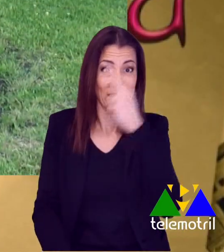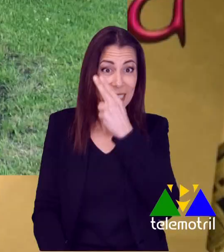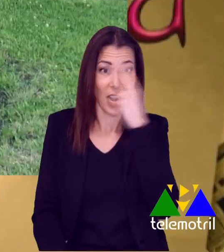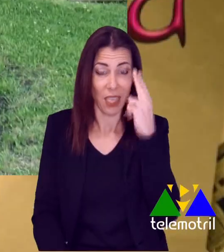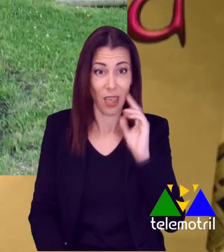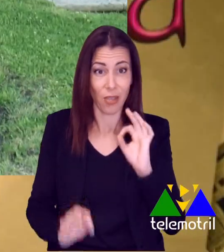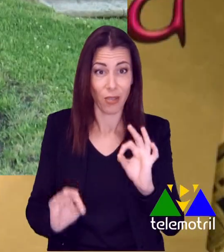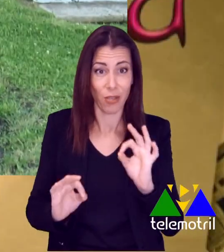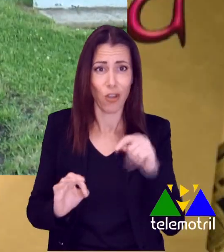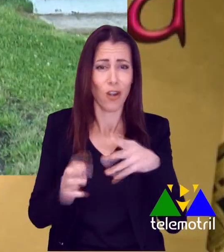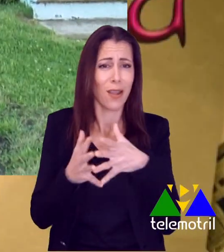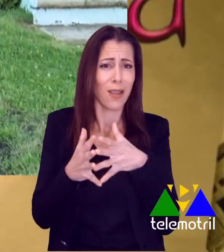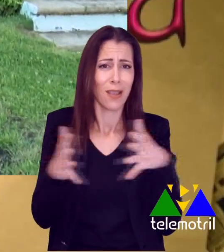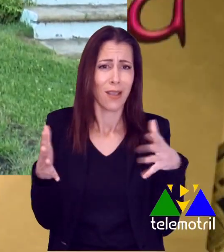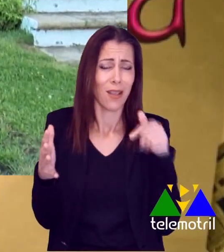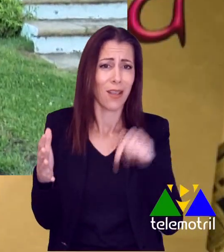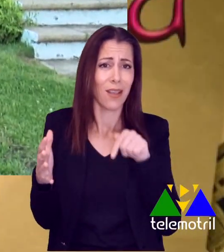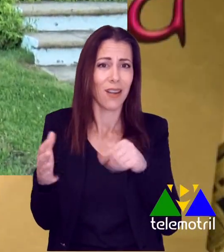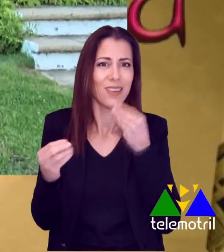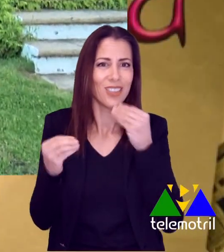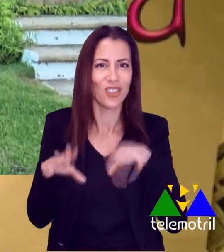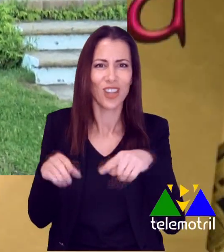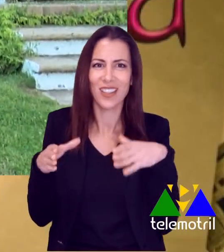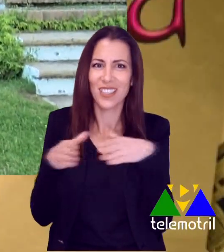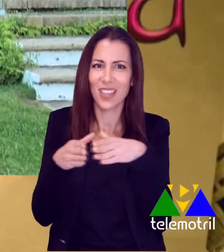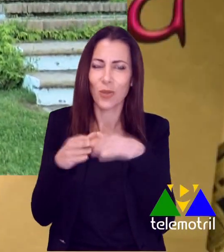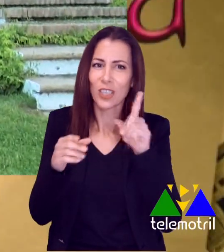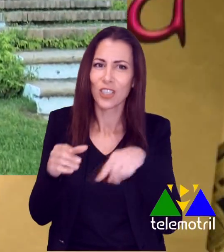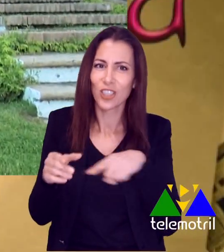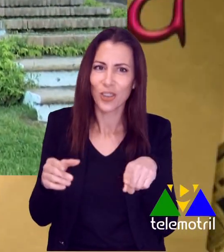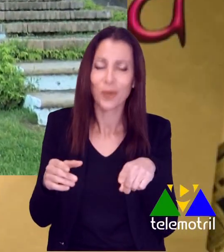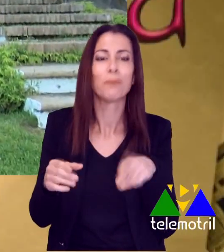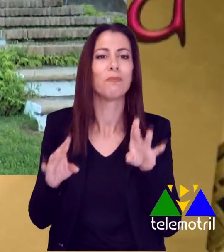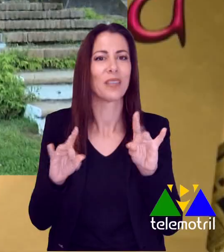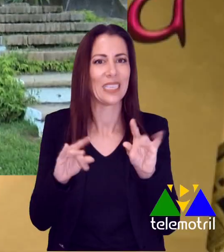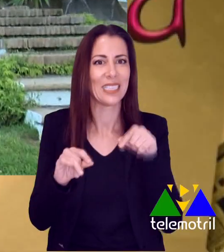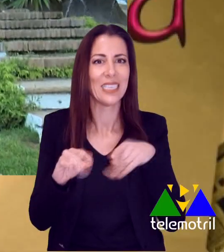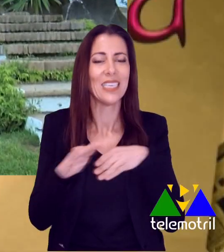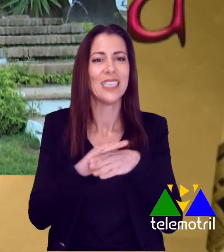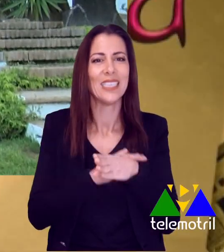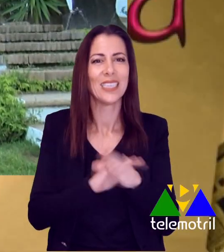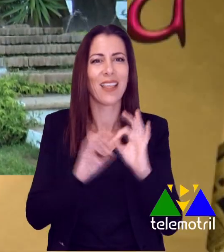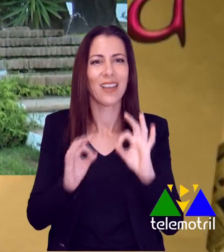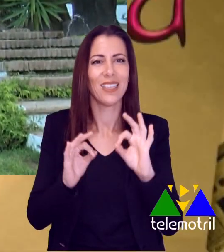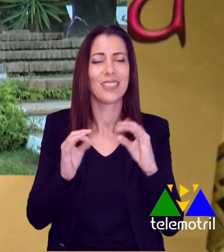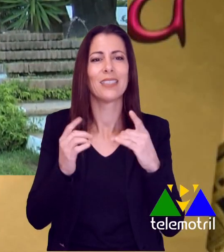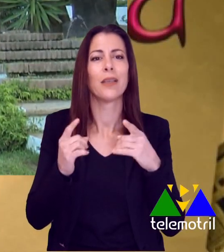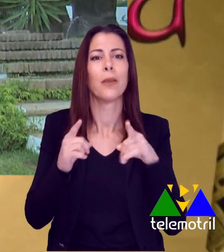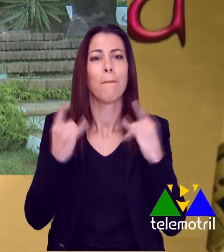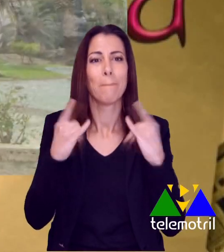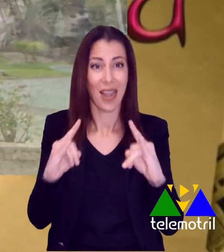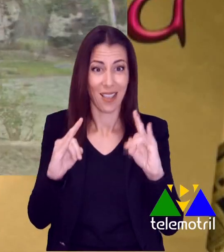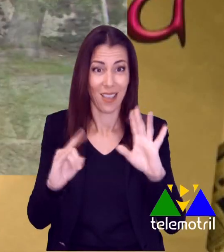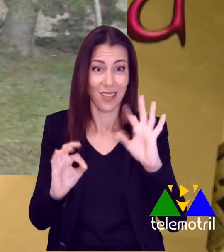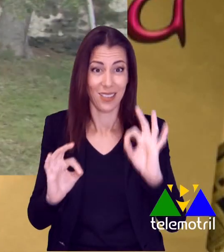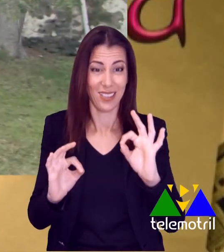de este gran emblema motrileño como es nuestro santuario, ¿no, don Manuel? Sí, estamos además en la entrada del Parque de los Pueblos de América.